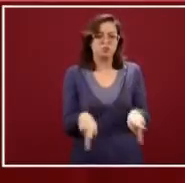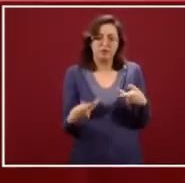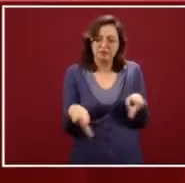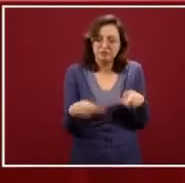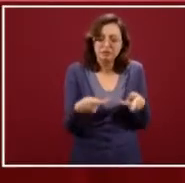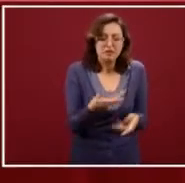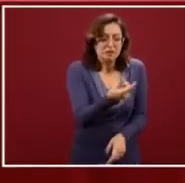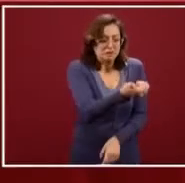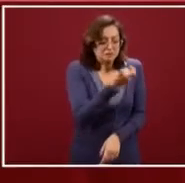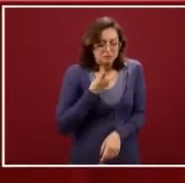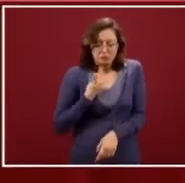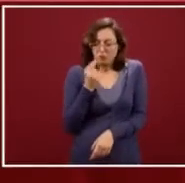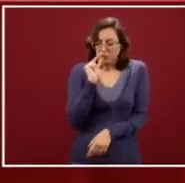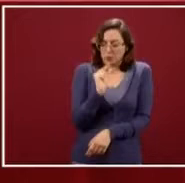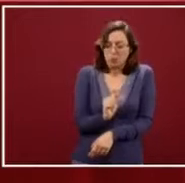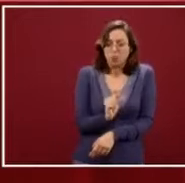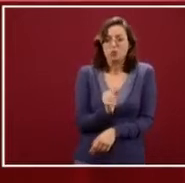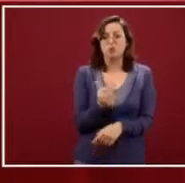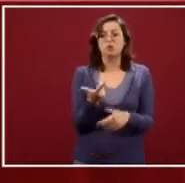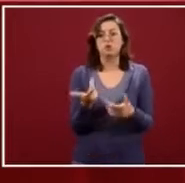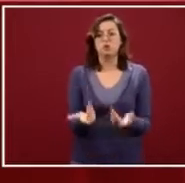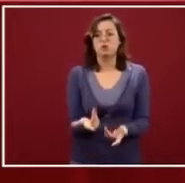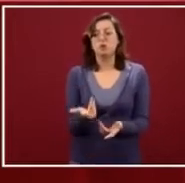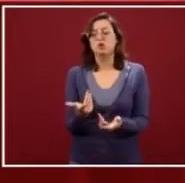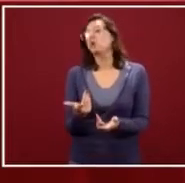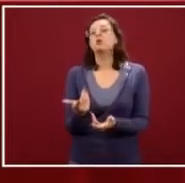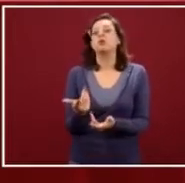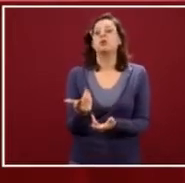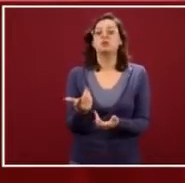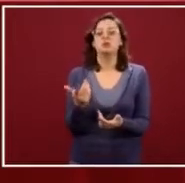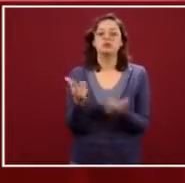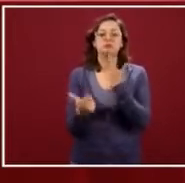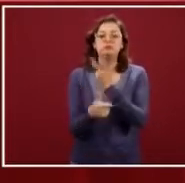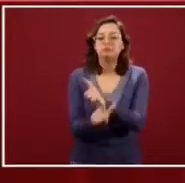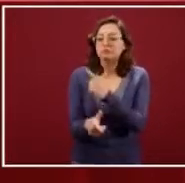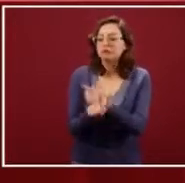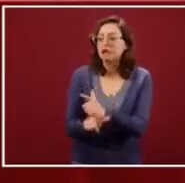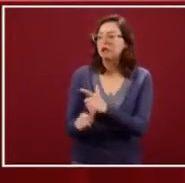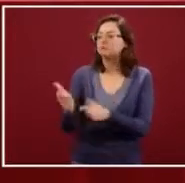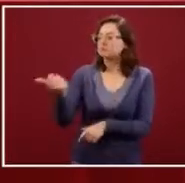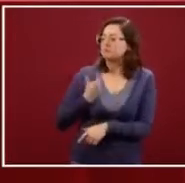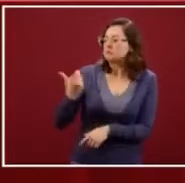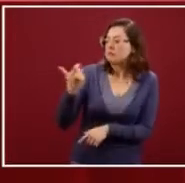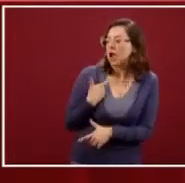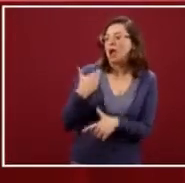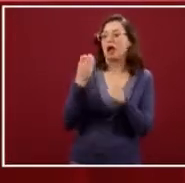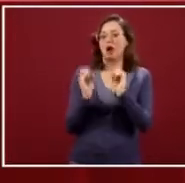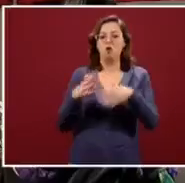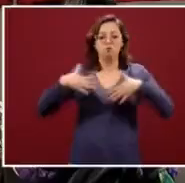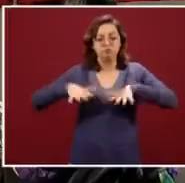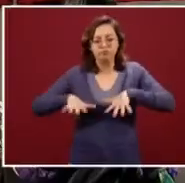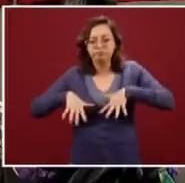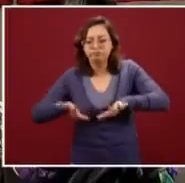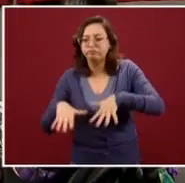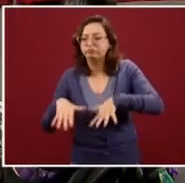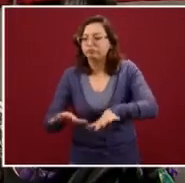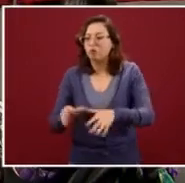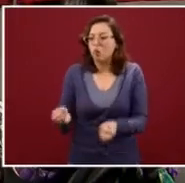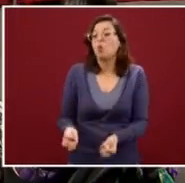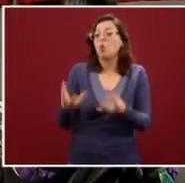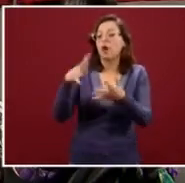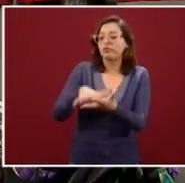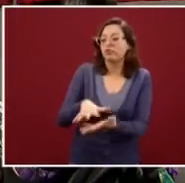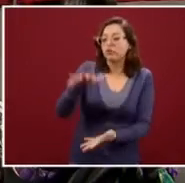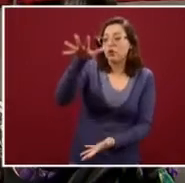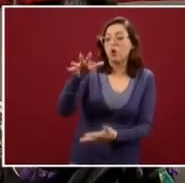ambulante, vive de un pago de raya o de pago a destajo, vive de una